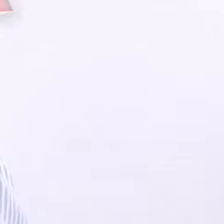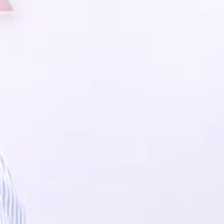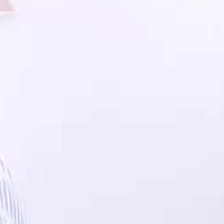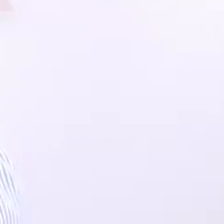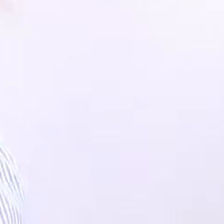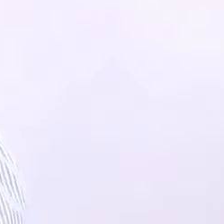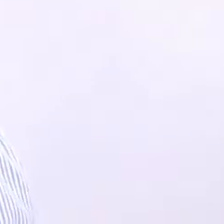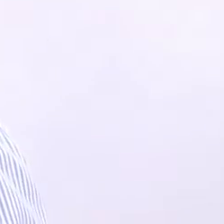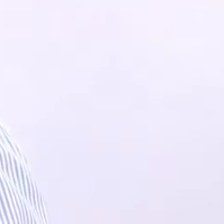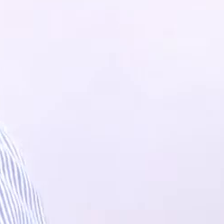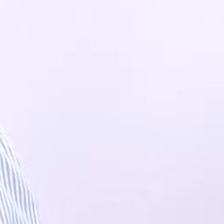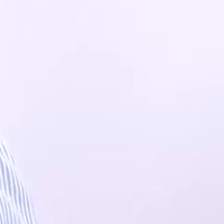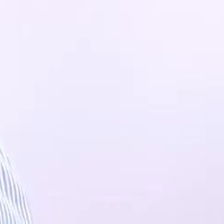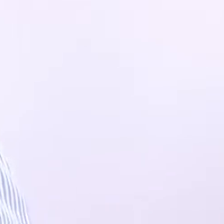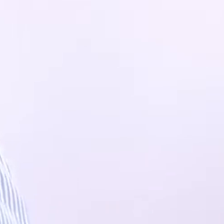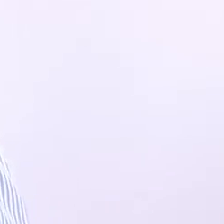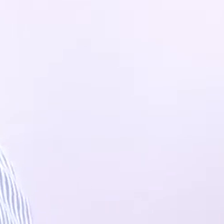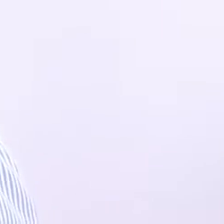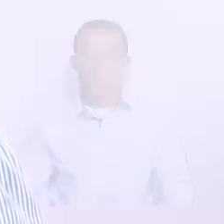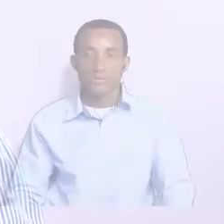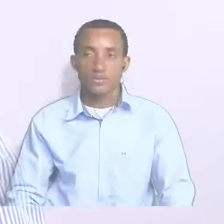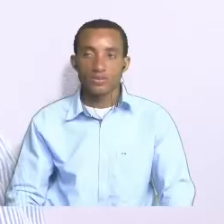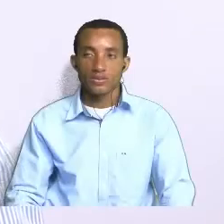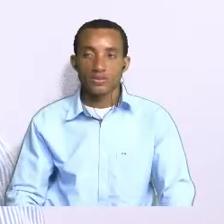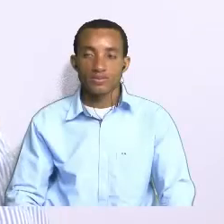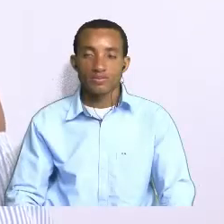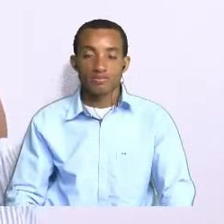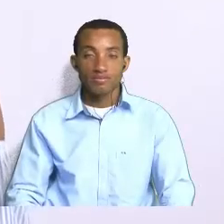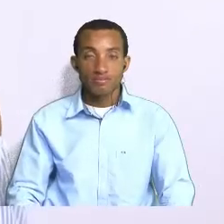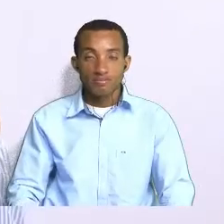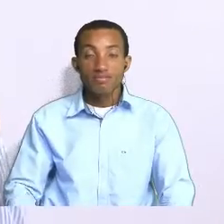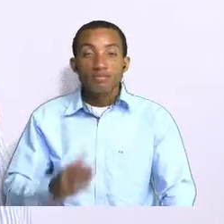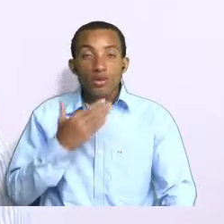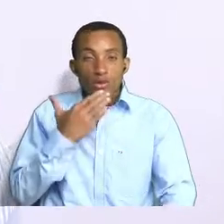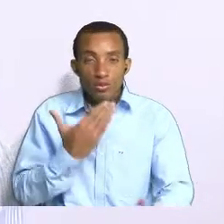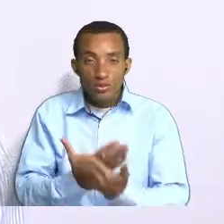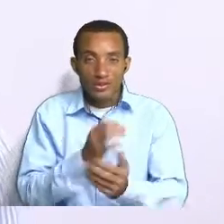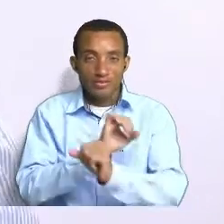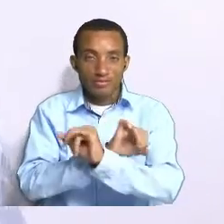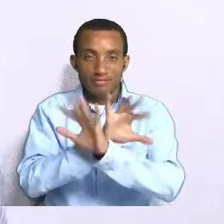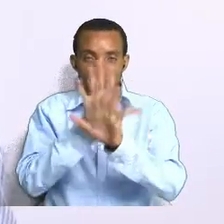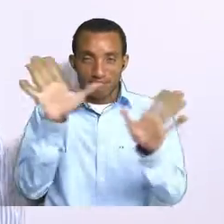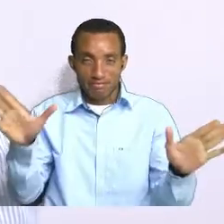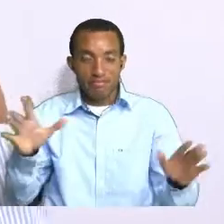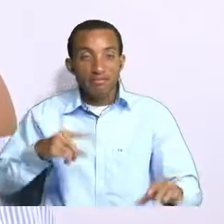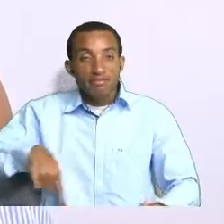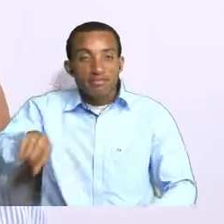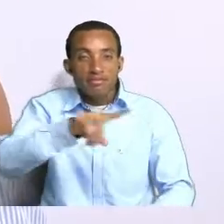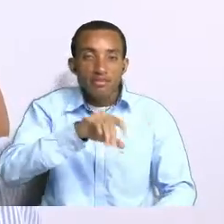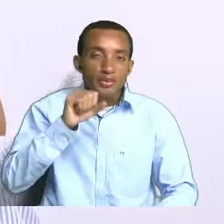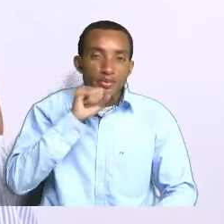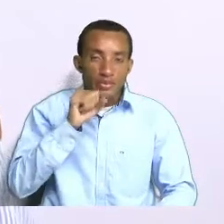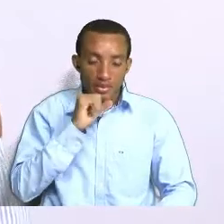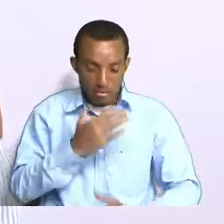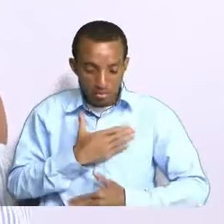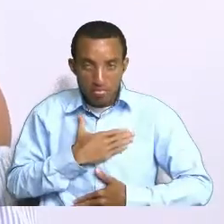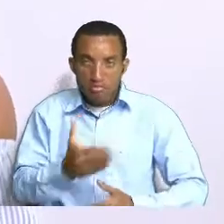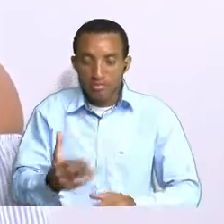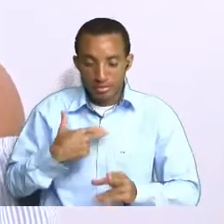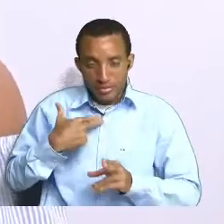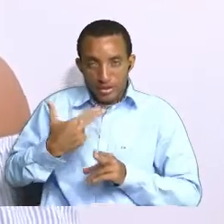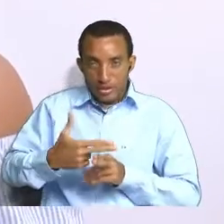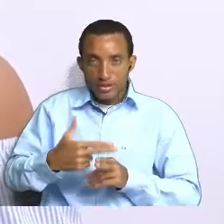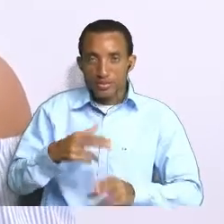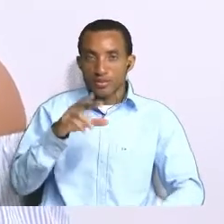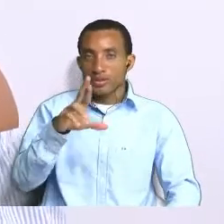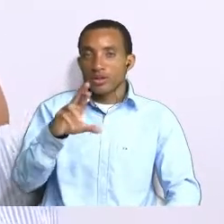muy buenos días barrancabermeja me encanta saludarlos una vez más les saluda su queridísima compañera roig y claro que sí en esta